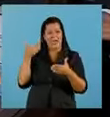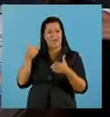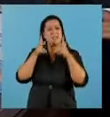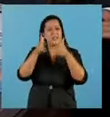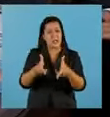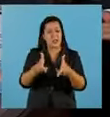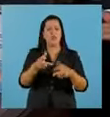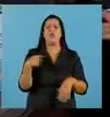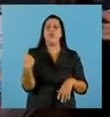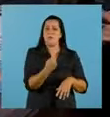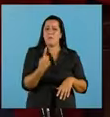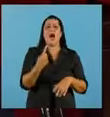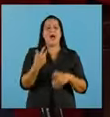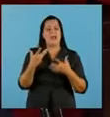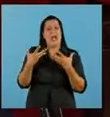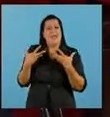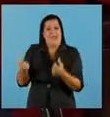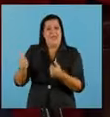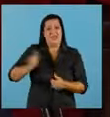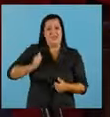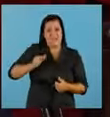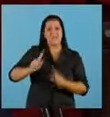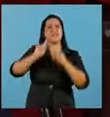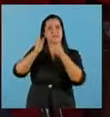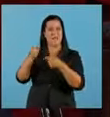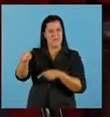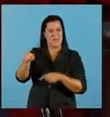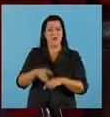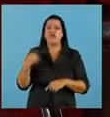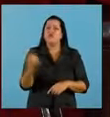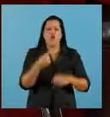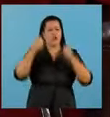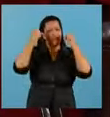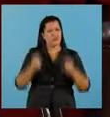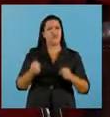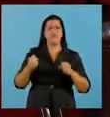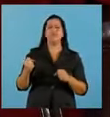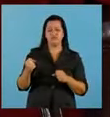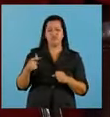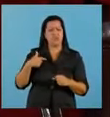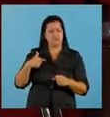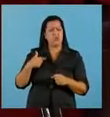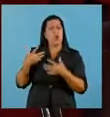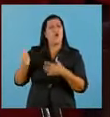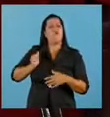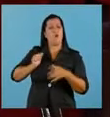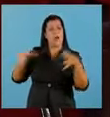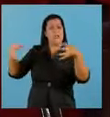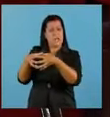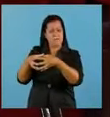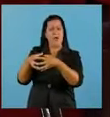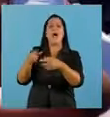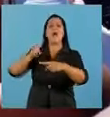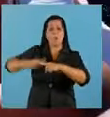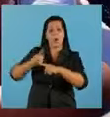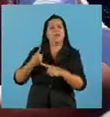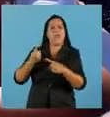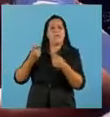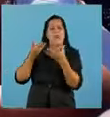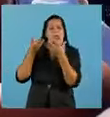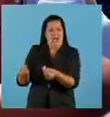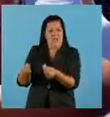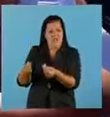Lo anterior también cuenta para nuestra área de defensa nacional. Venimos a reafirmar la conducción civil de las Fuerzas Armadas y de las políticas de defensa,